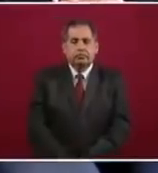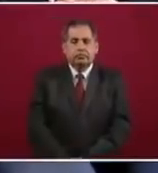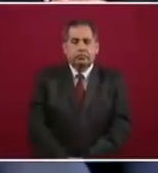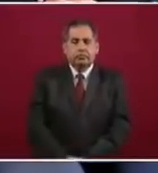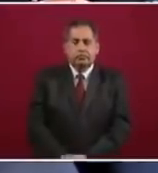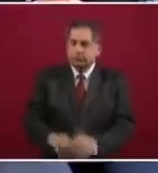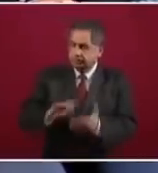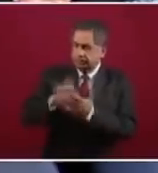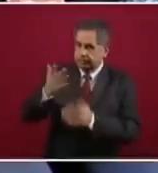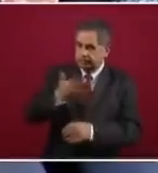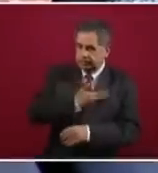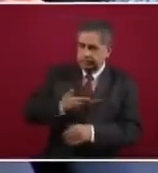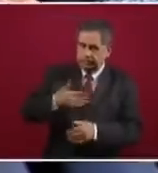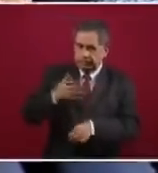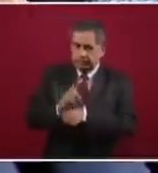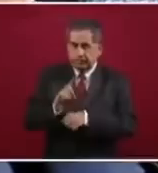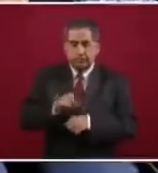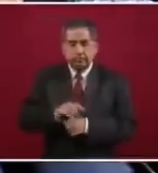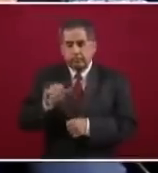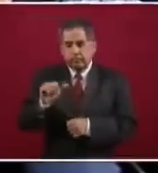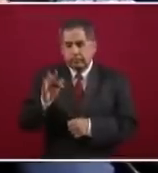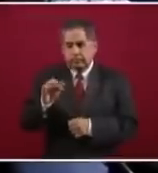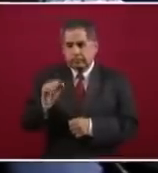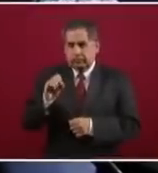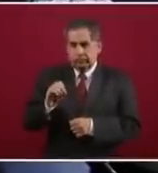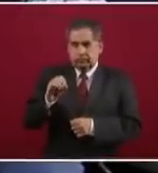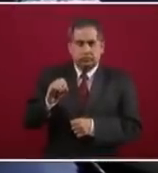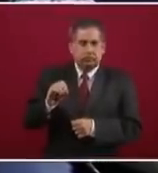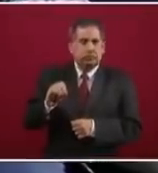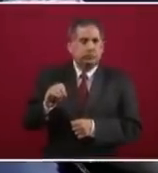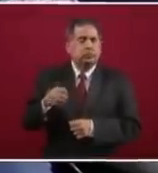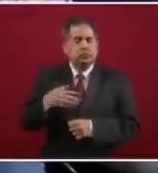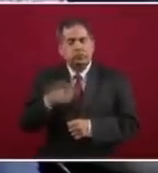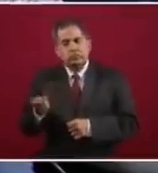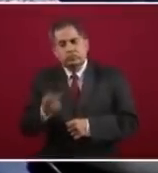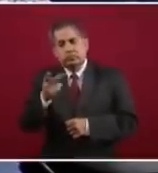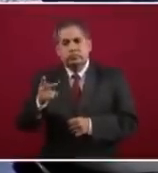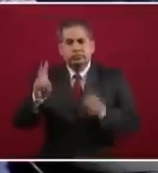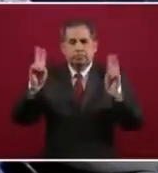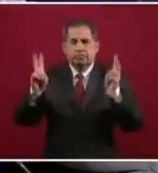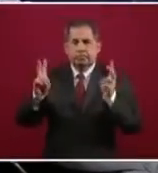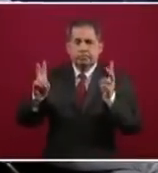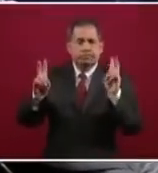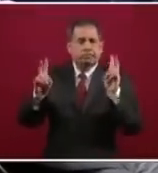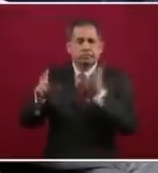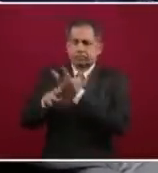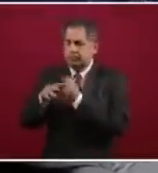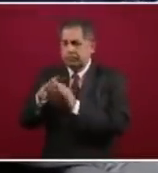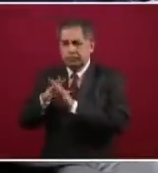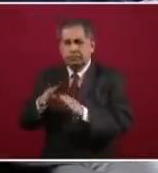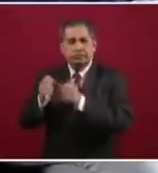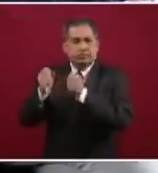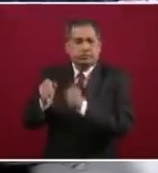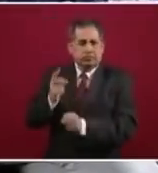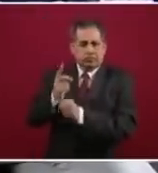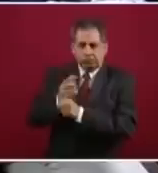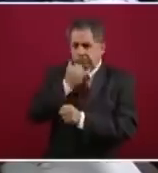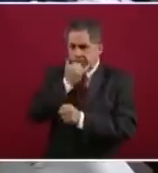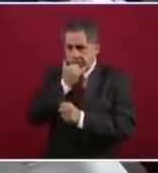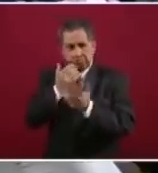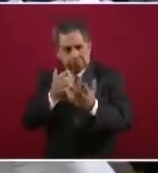Gracias, presidente. Buenos días. Alfonso Bárcenas, de Cadena Raza, Radio 620. Sobre el tema migratorio y seguridad, sabemos que están pasando casos